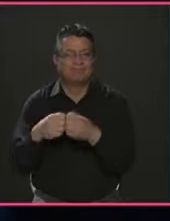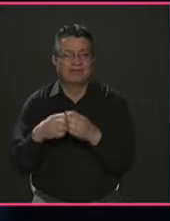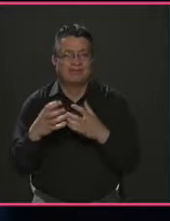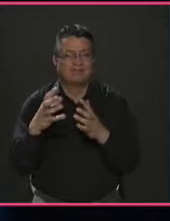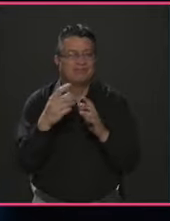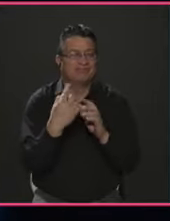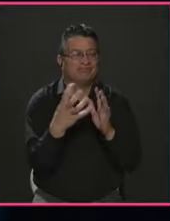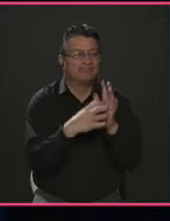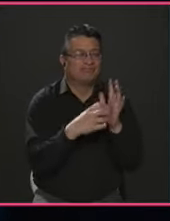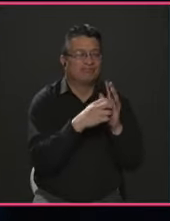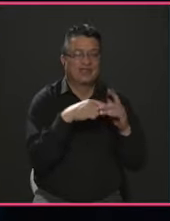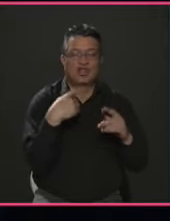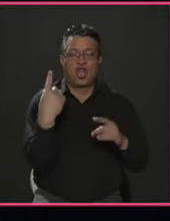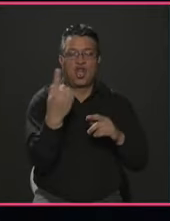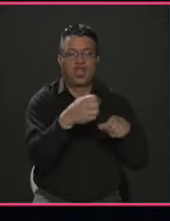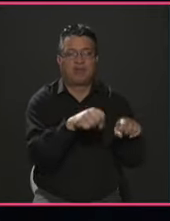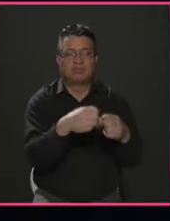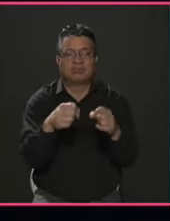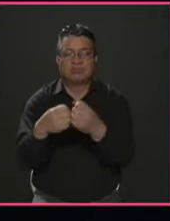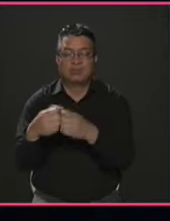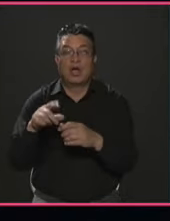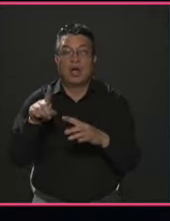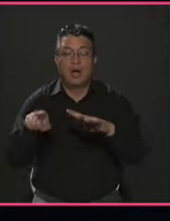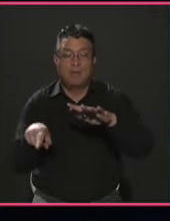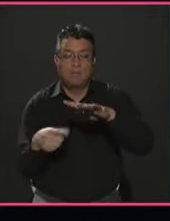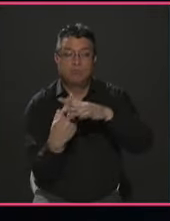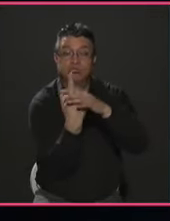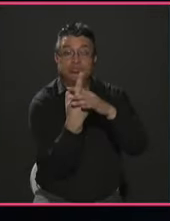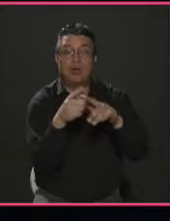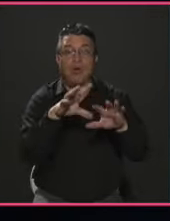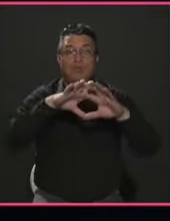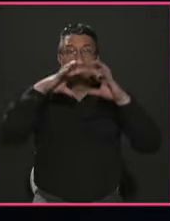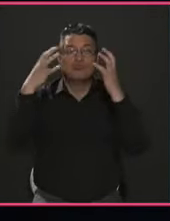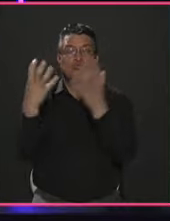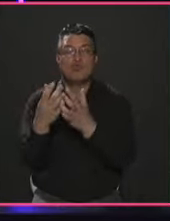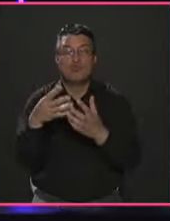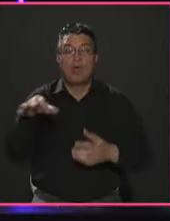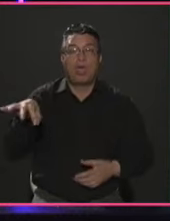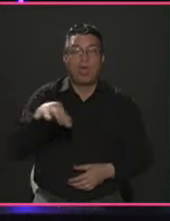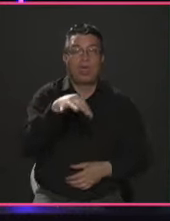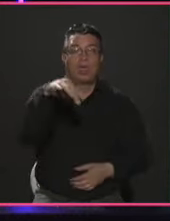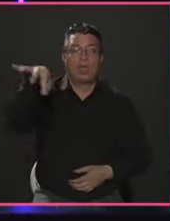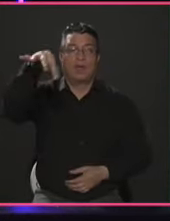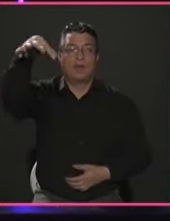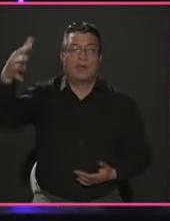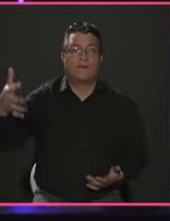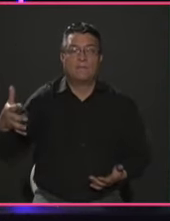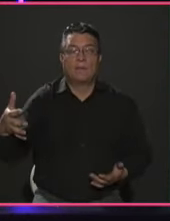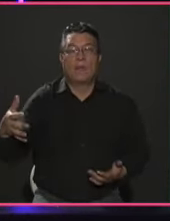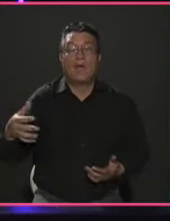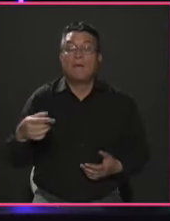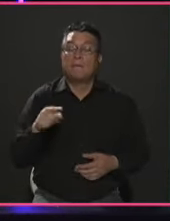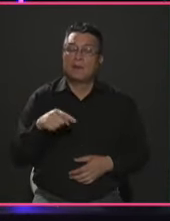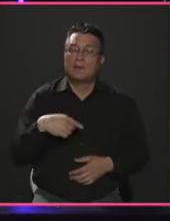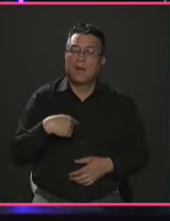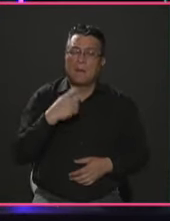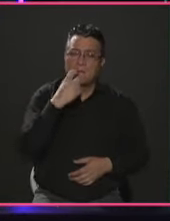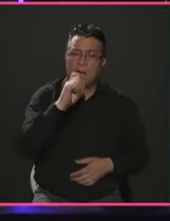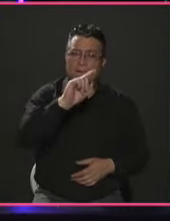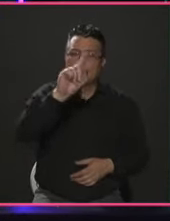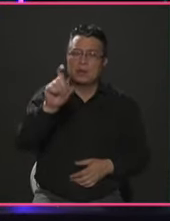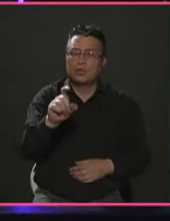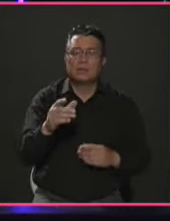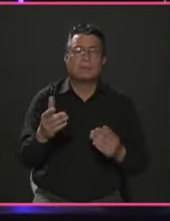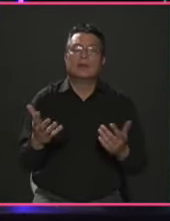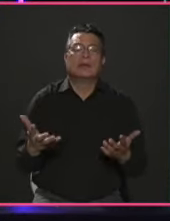todo aquello que conocemos y emerge un mundo en cierta manera a la deriva y la pregunta Entonces qué